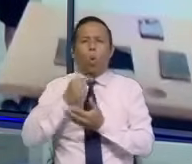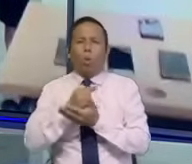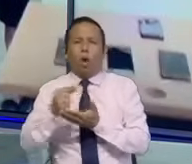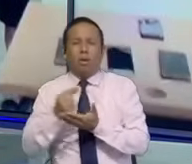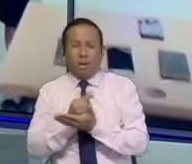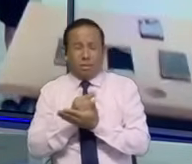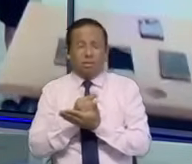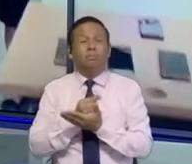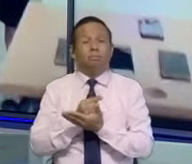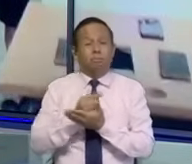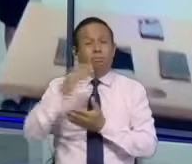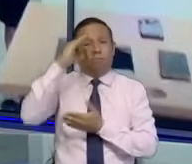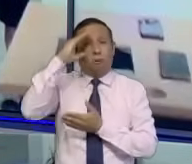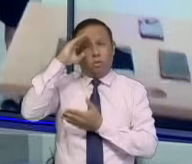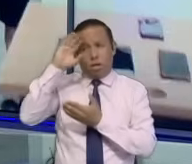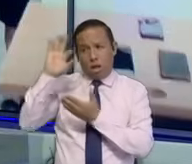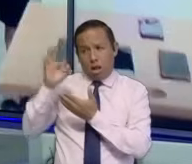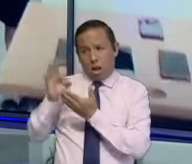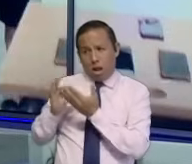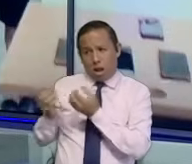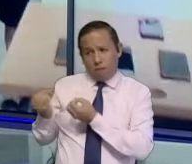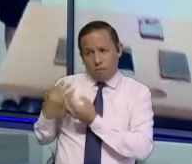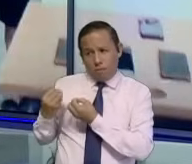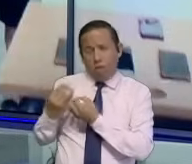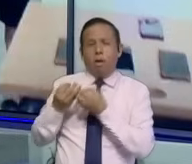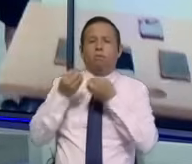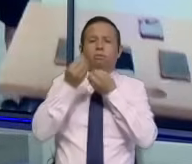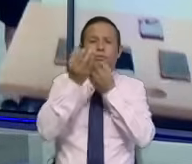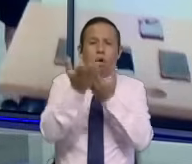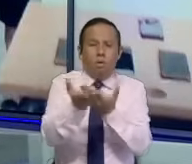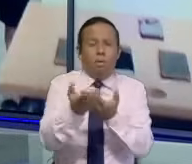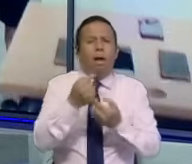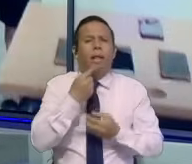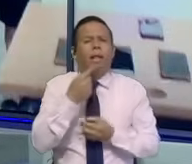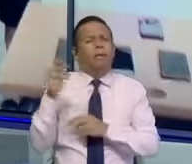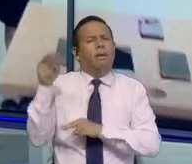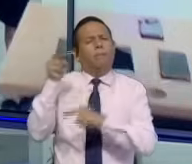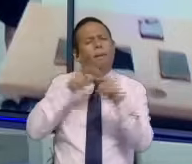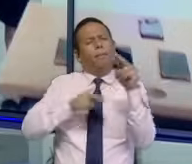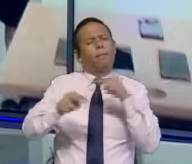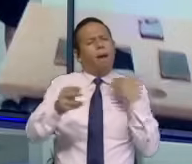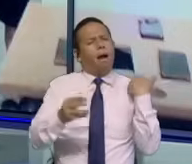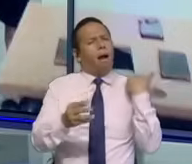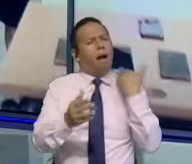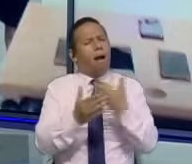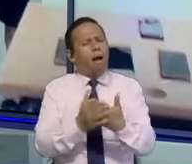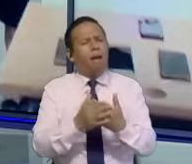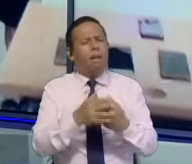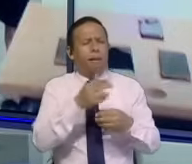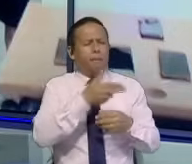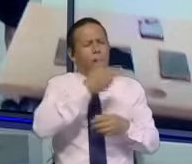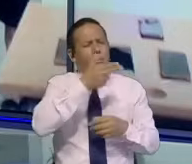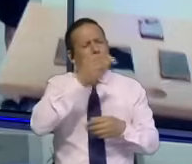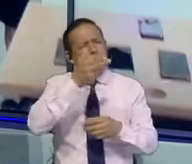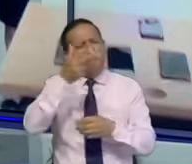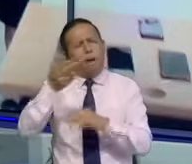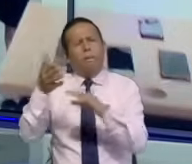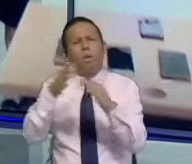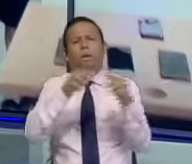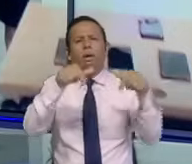Nacional durante una evaluación en la que también se refirió a las últimas muertes violentas registradas en